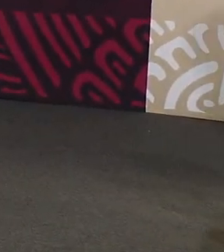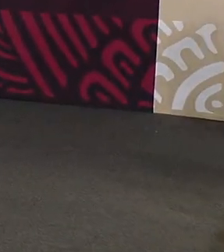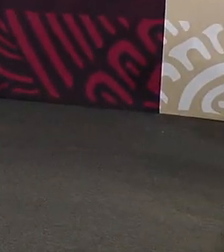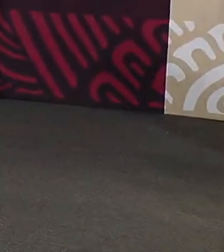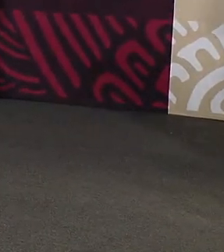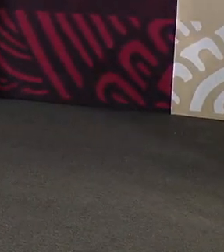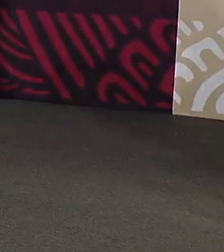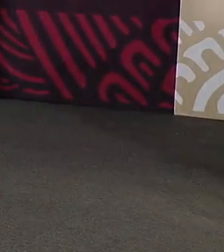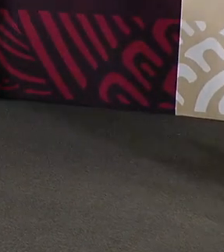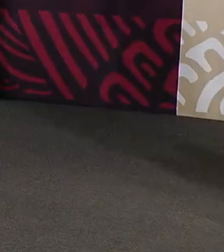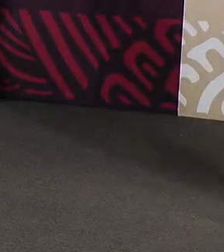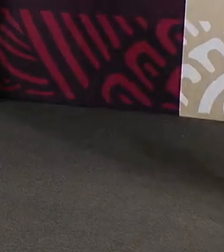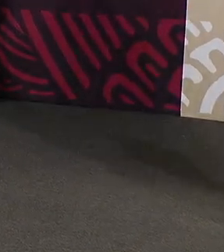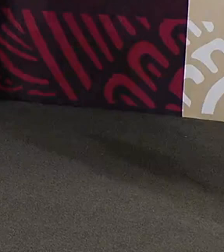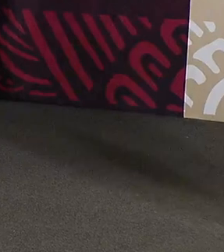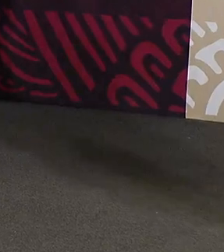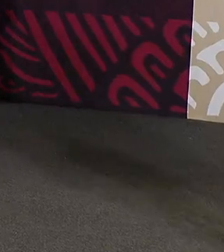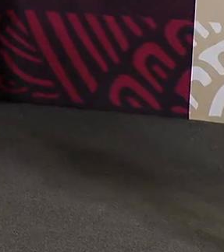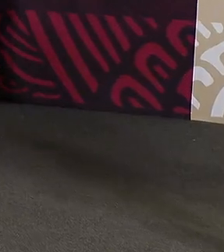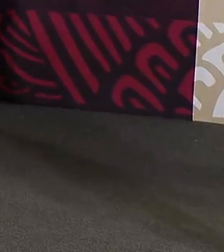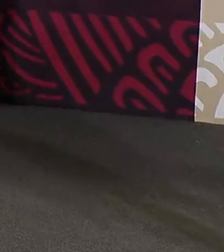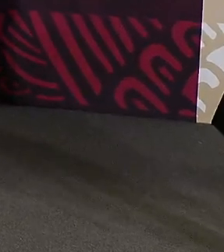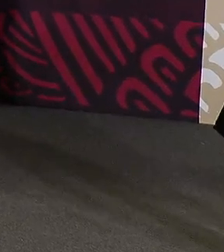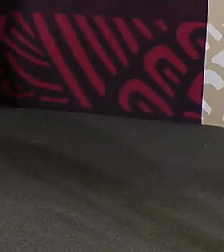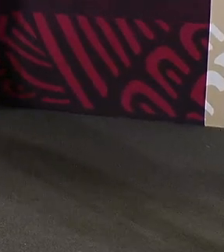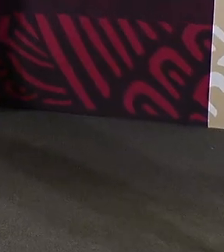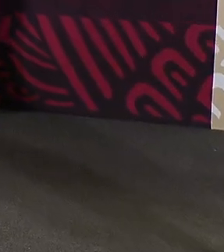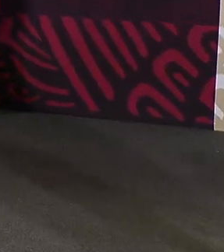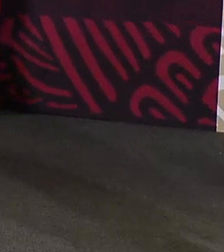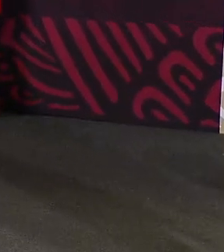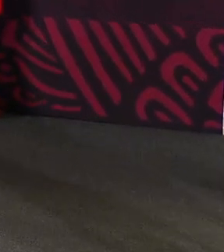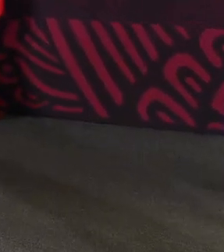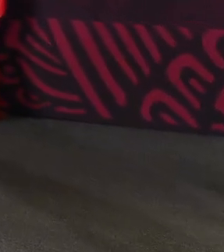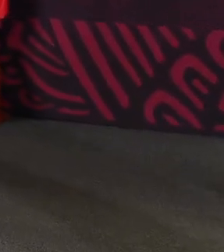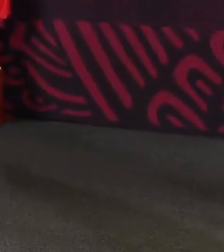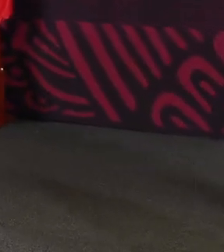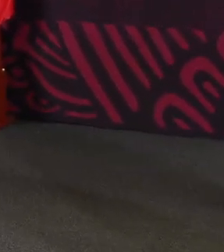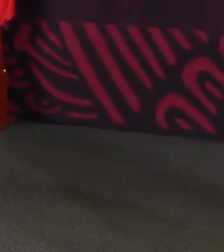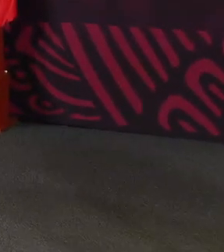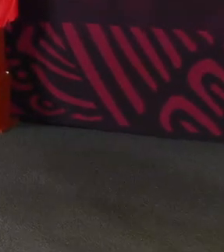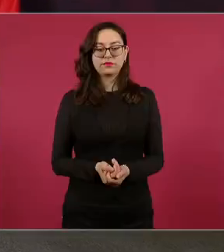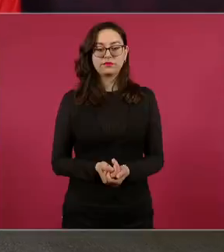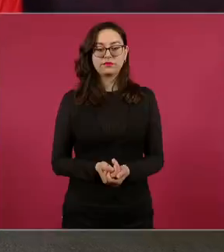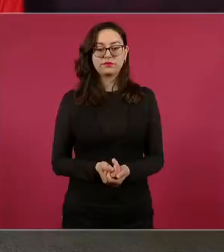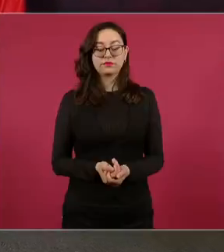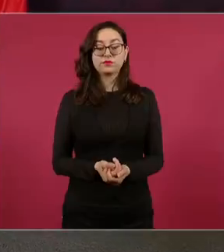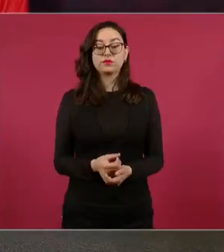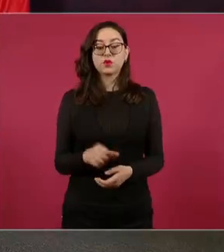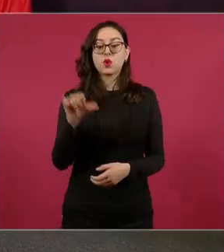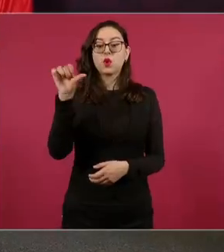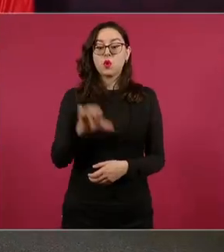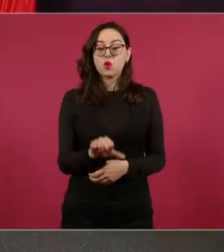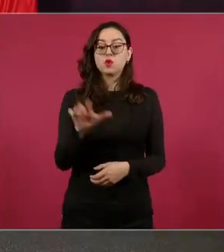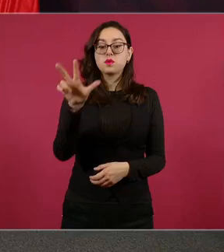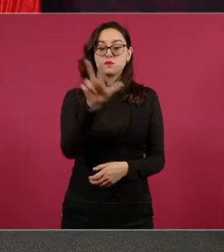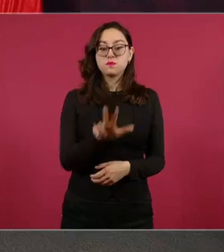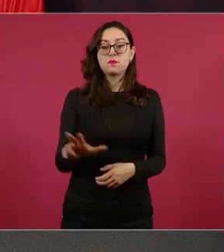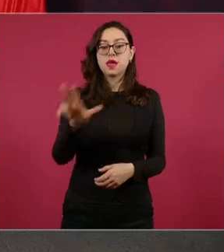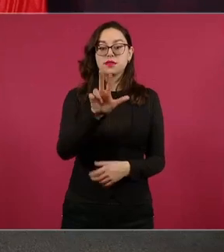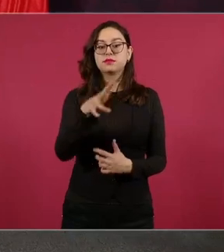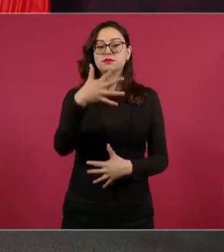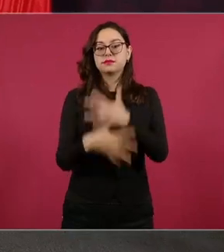Bueno, pues hoy martes, como cada 15 días, nos